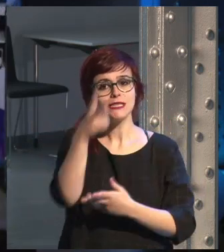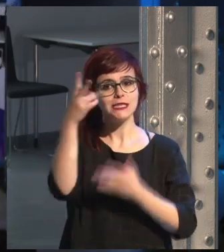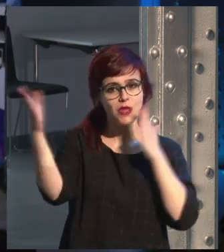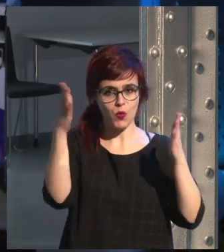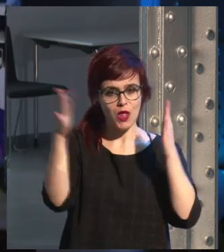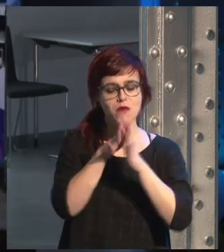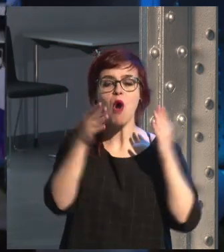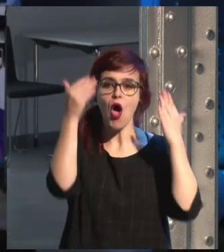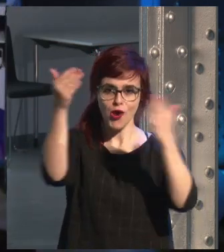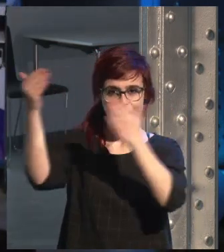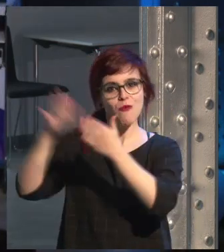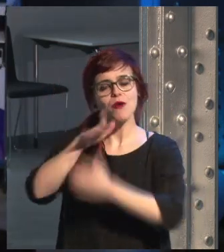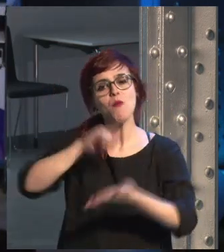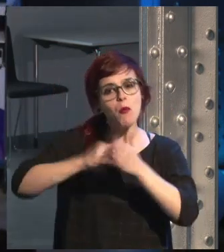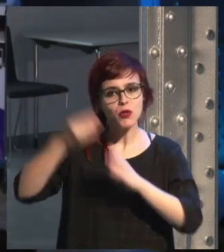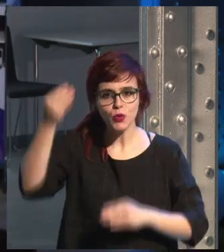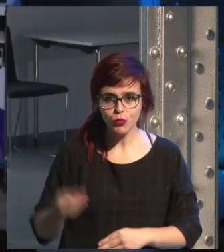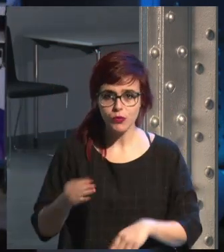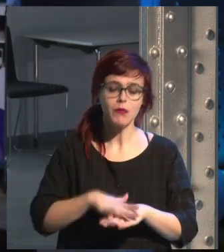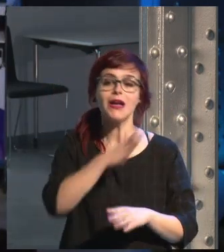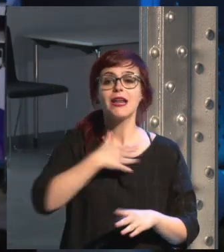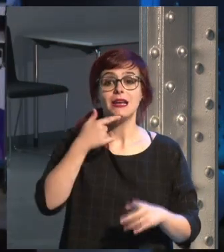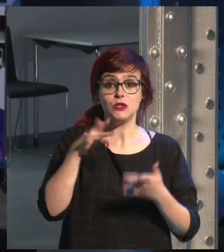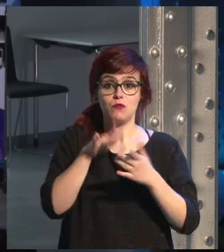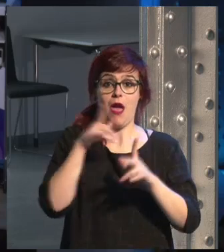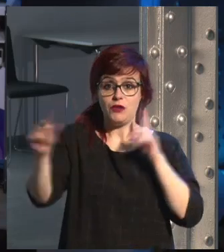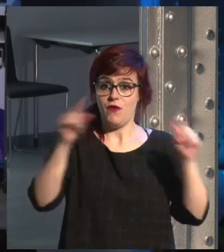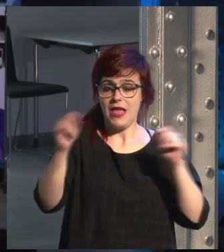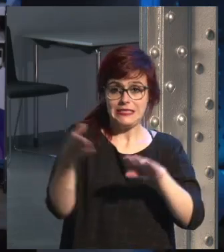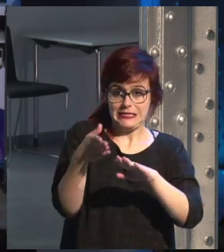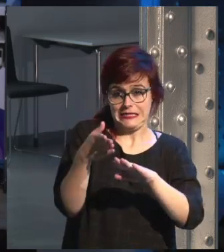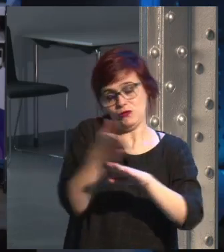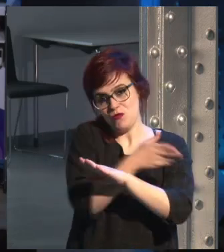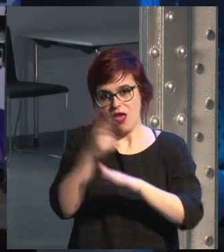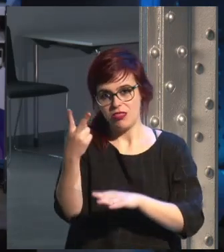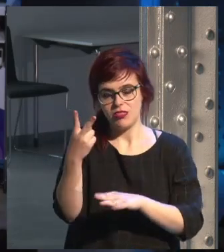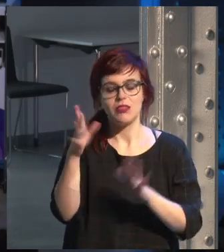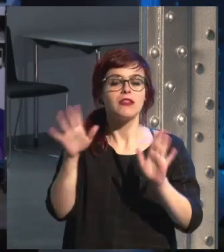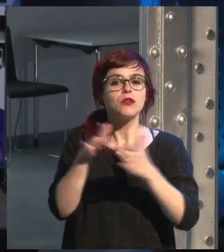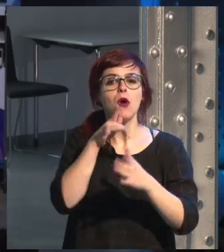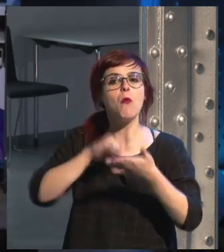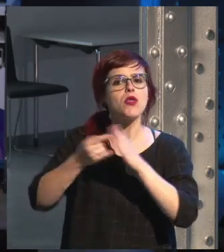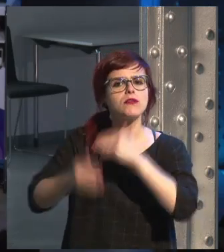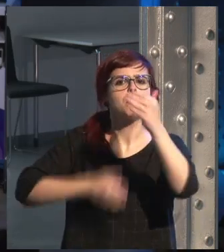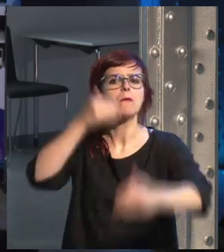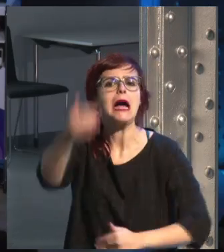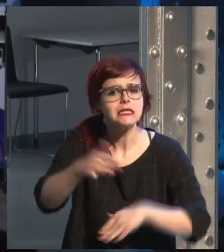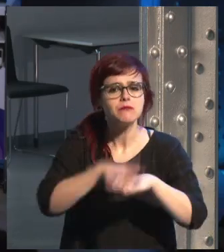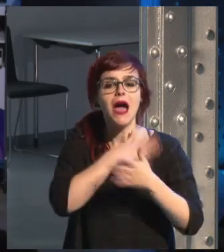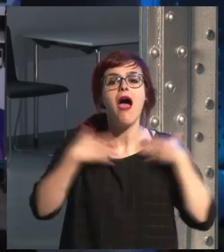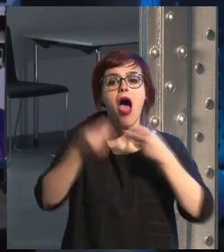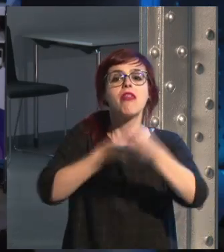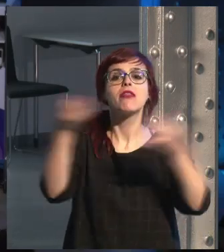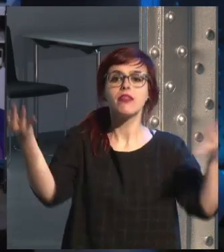que gracias, felicidades por este proyecto. Yo, pues, sí que os quería preguntar antes de que os vayáis, ¿cuál es el siguiente paso de este proyecto? Pues por si os